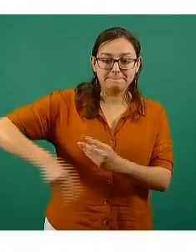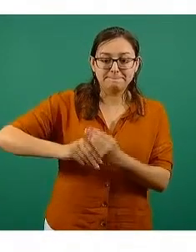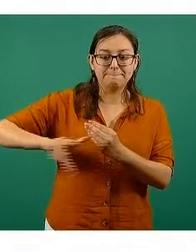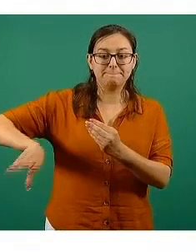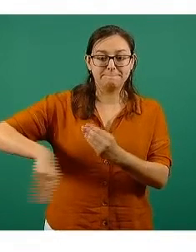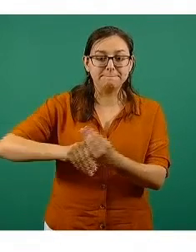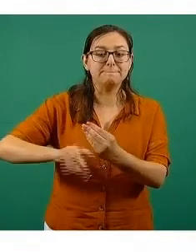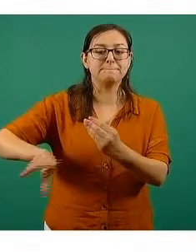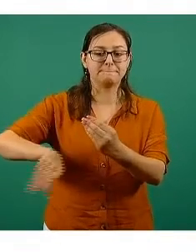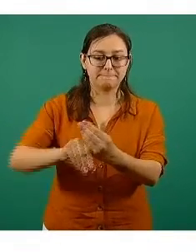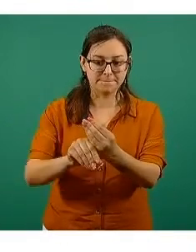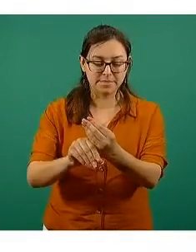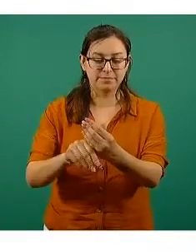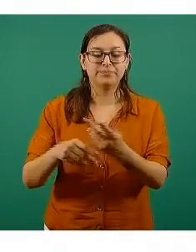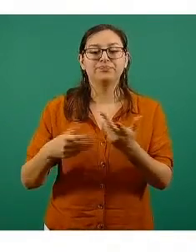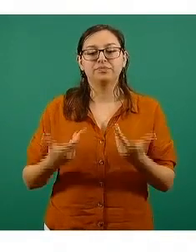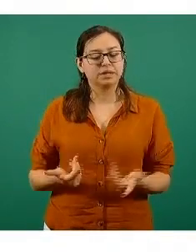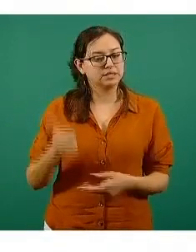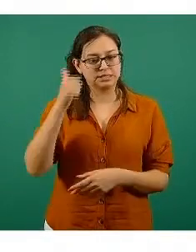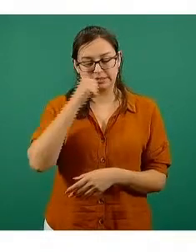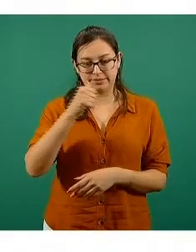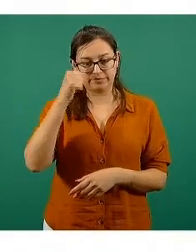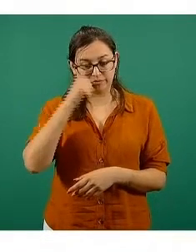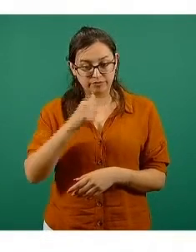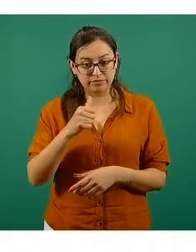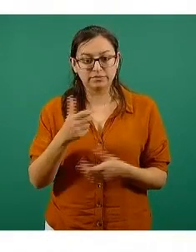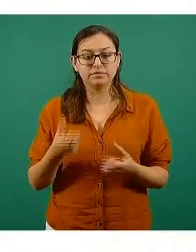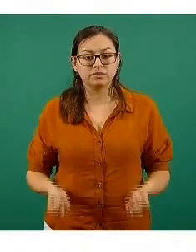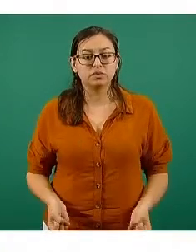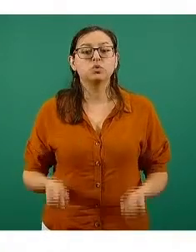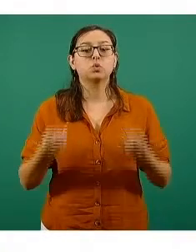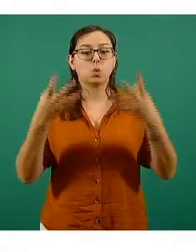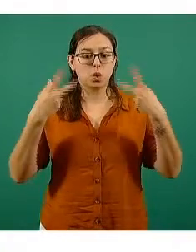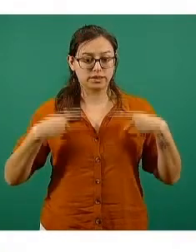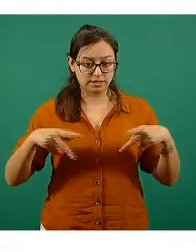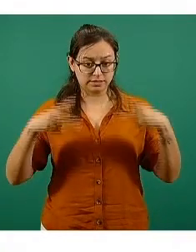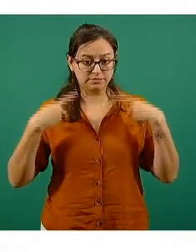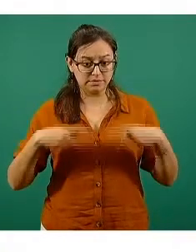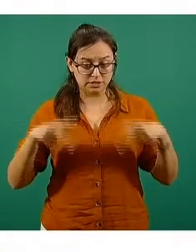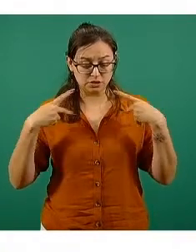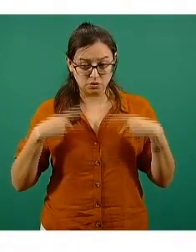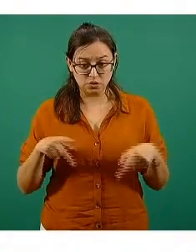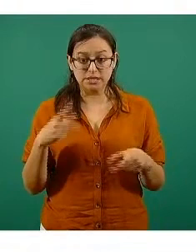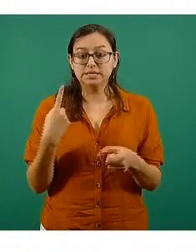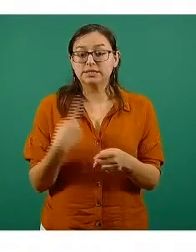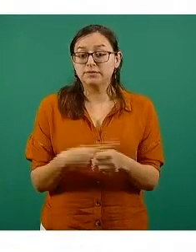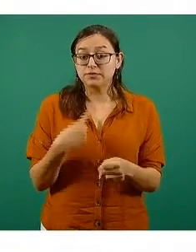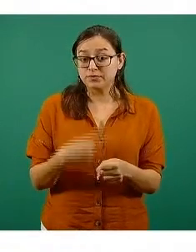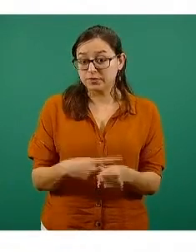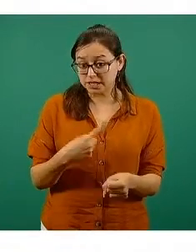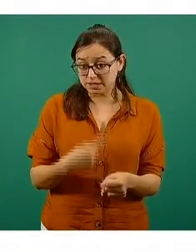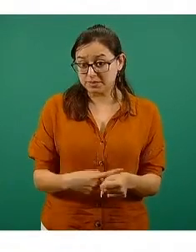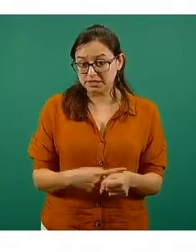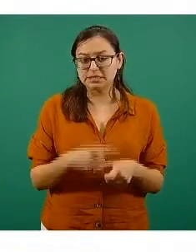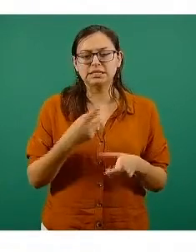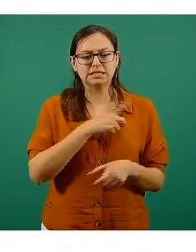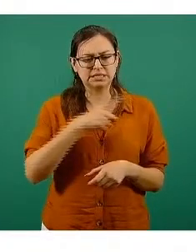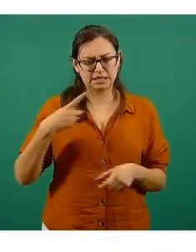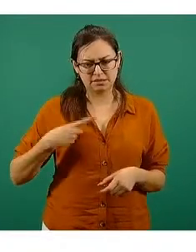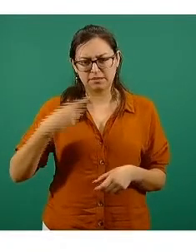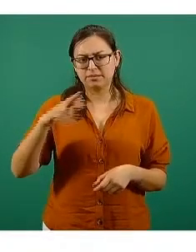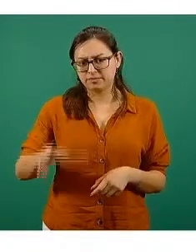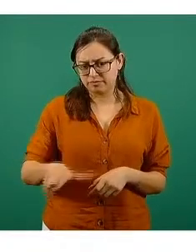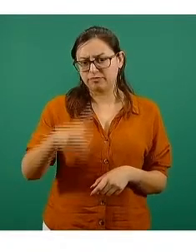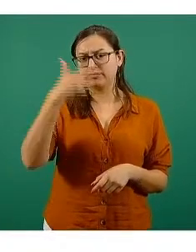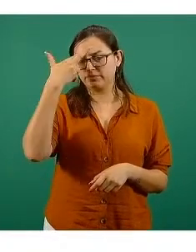en donde se muestra el número de casos estimados. El número de casos estimados, recuerden, es el número de casos